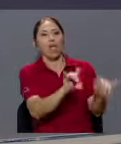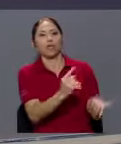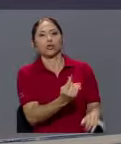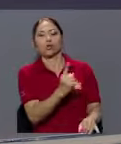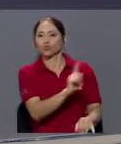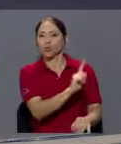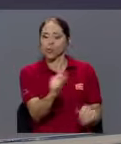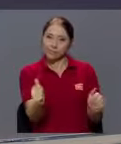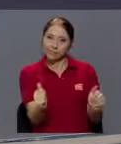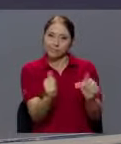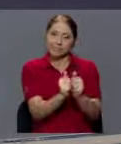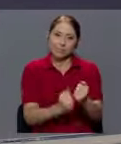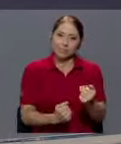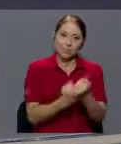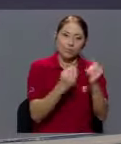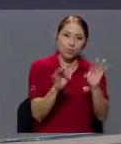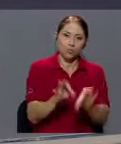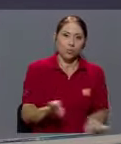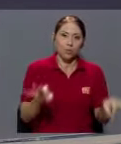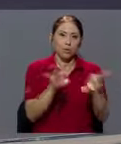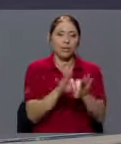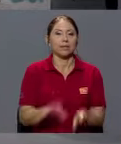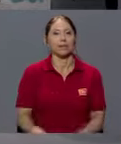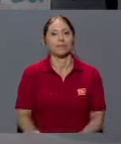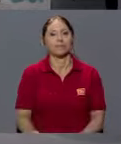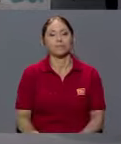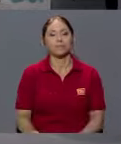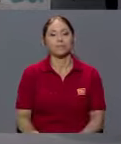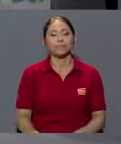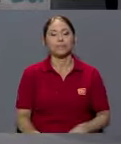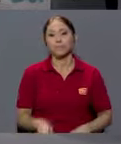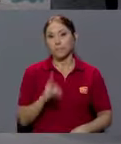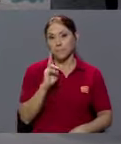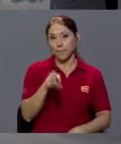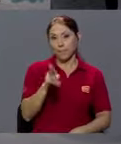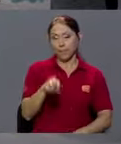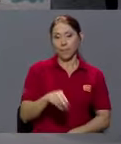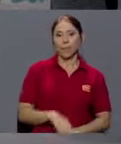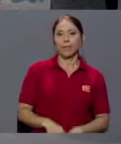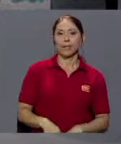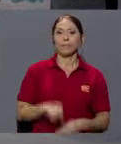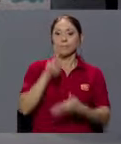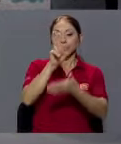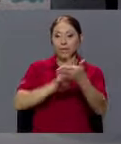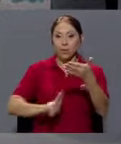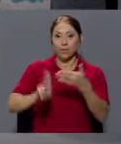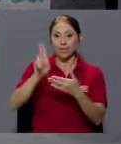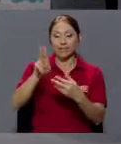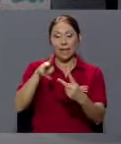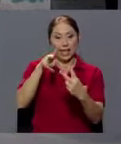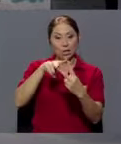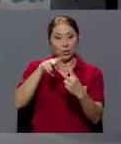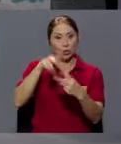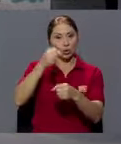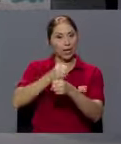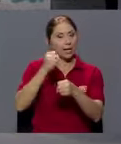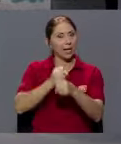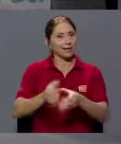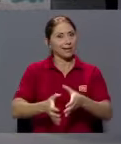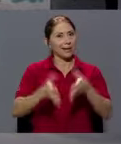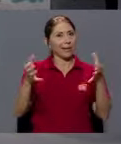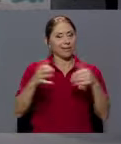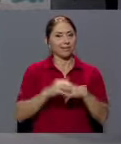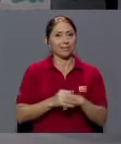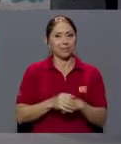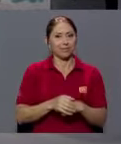dejarlos solos. Y eso es muy importante. En esa misma línea, la universidad emprende dos grandes tareas,